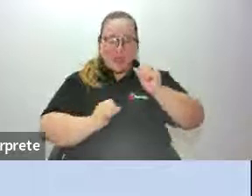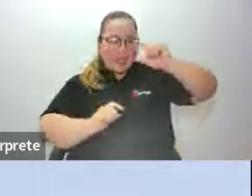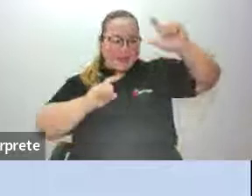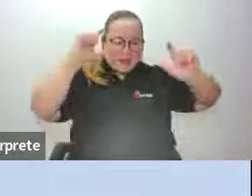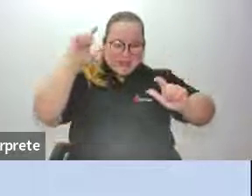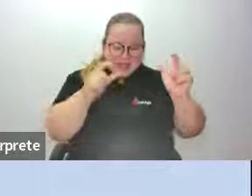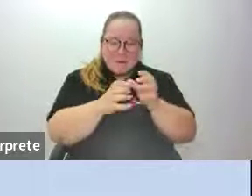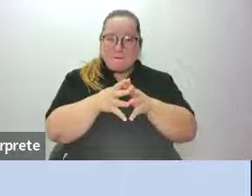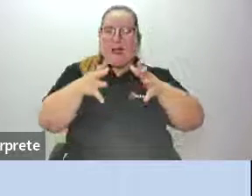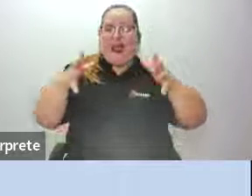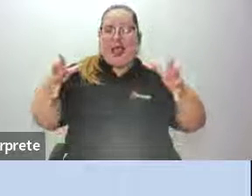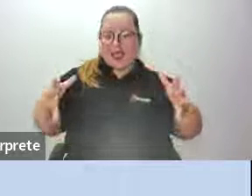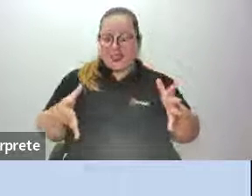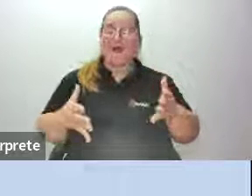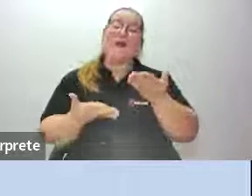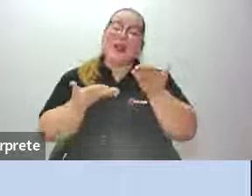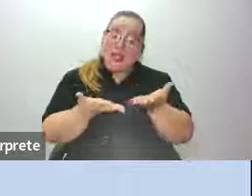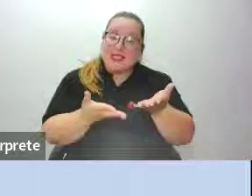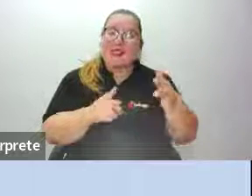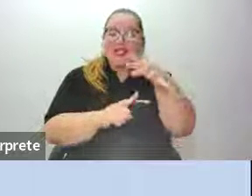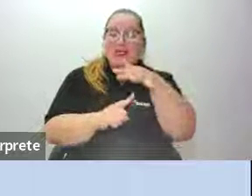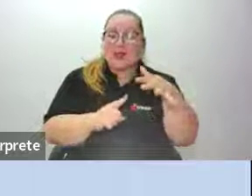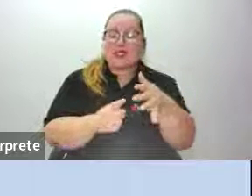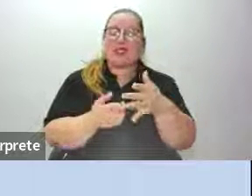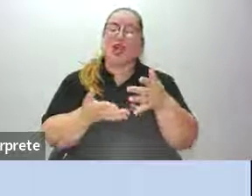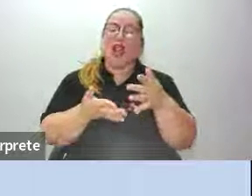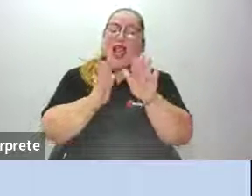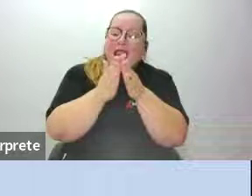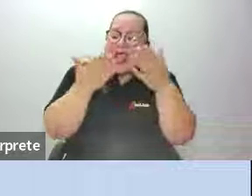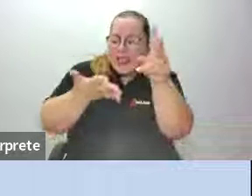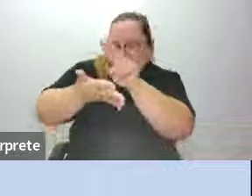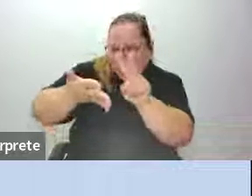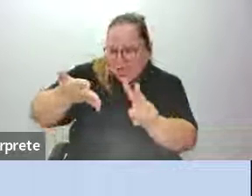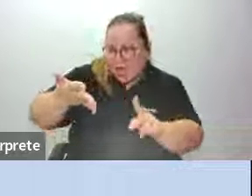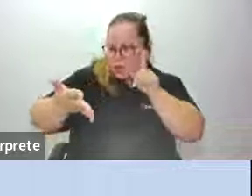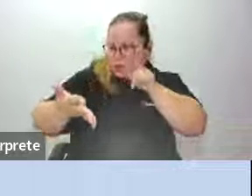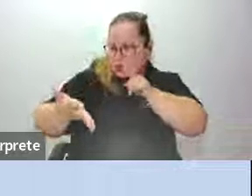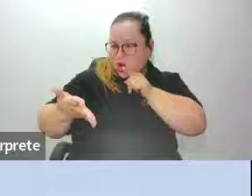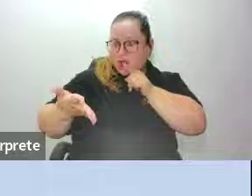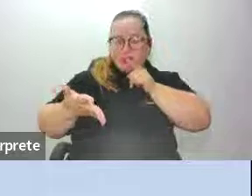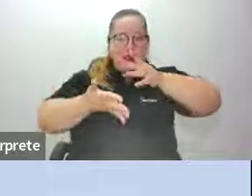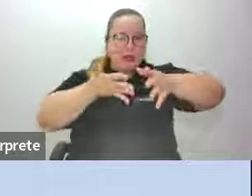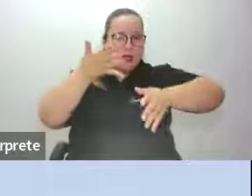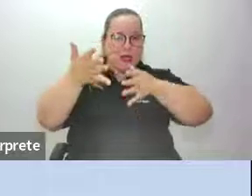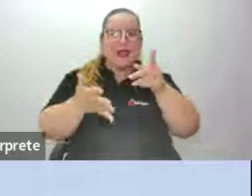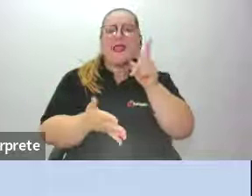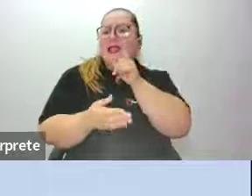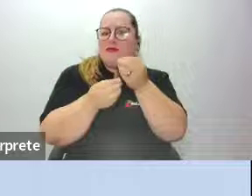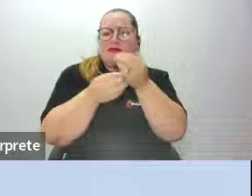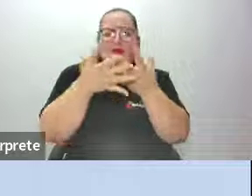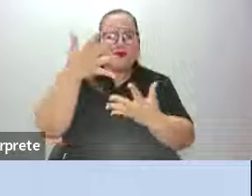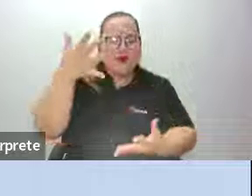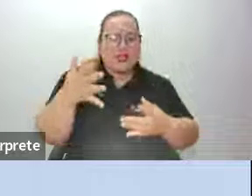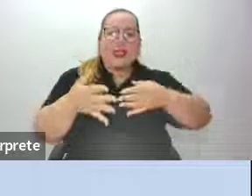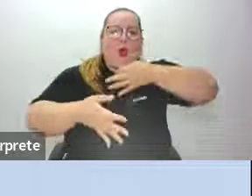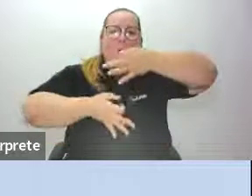amplias. En ese sentido, la literatura sorda en particular tiene muchas posibilidades de narrar